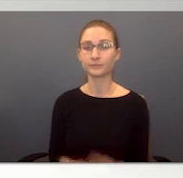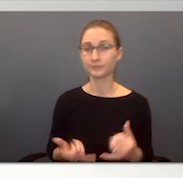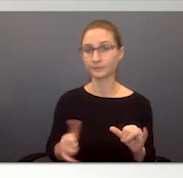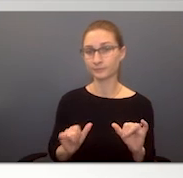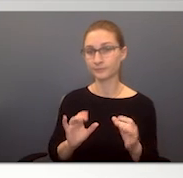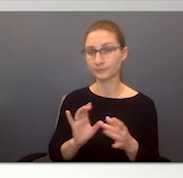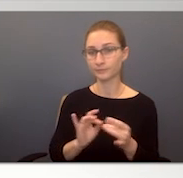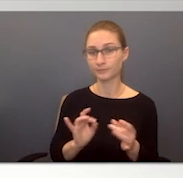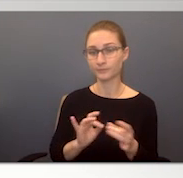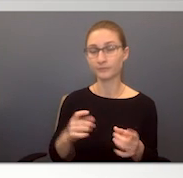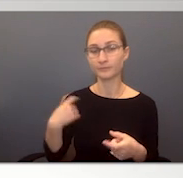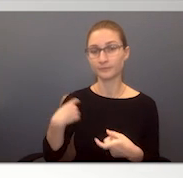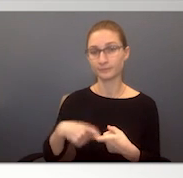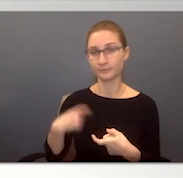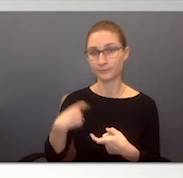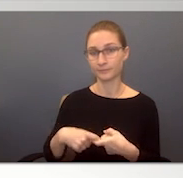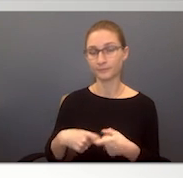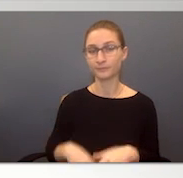impedida a veces